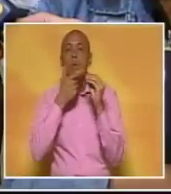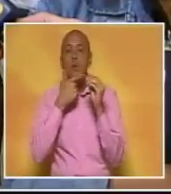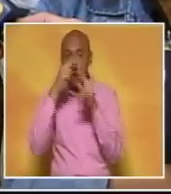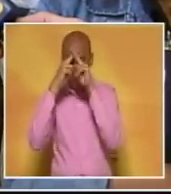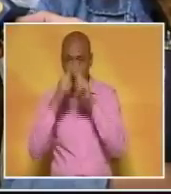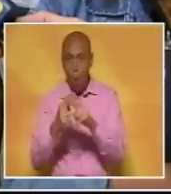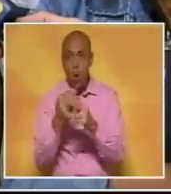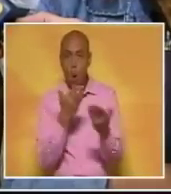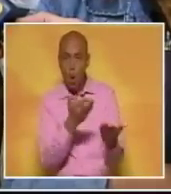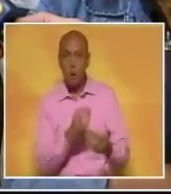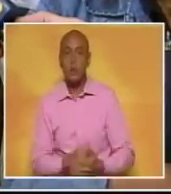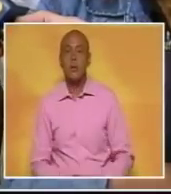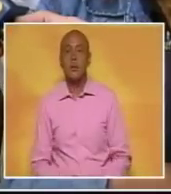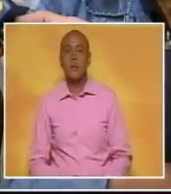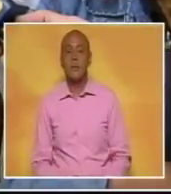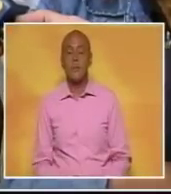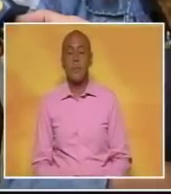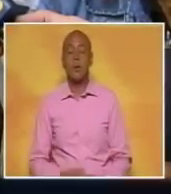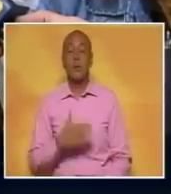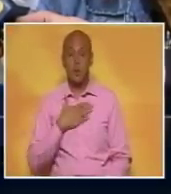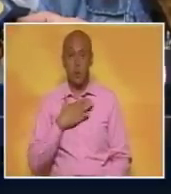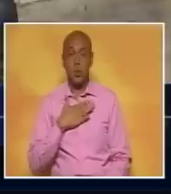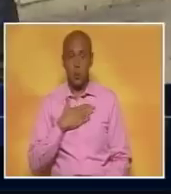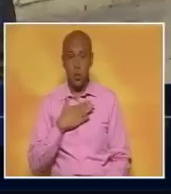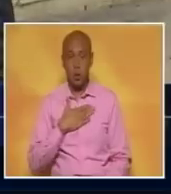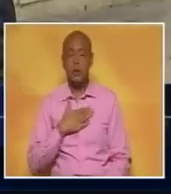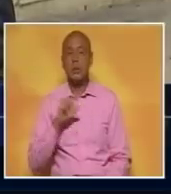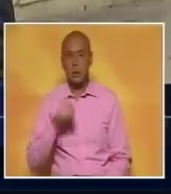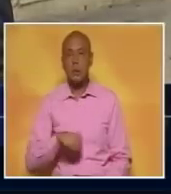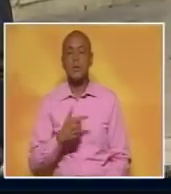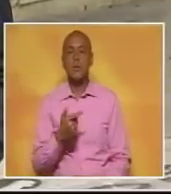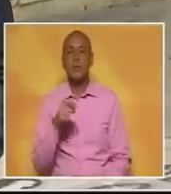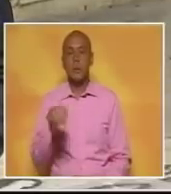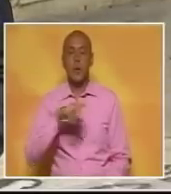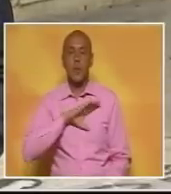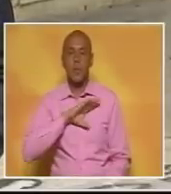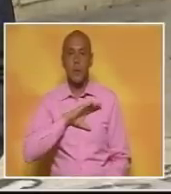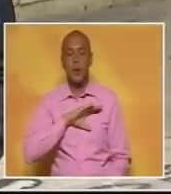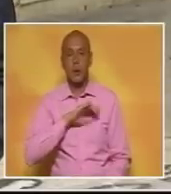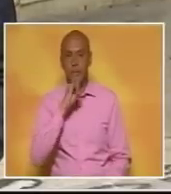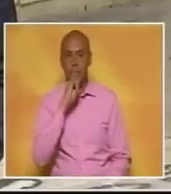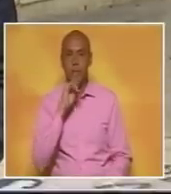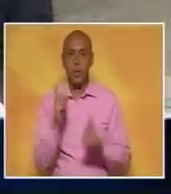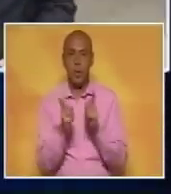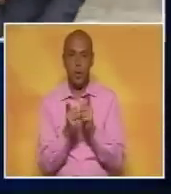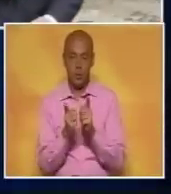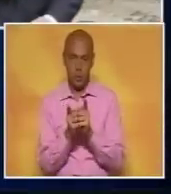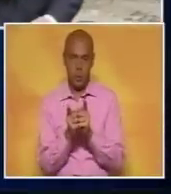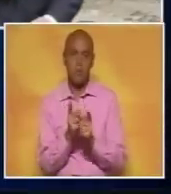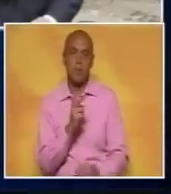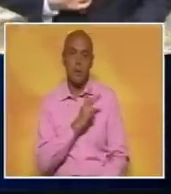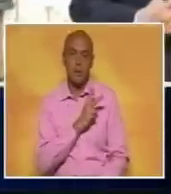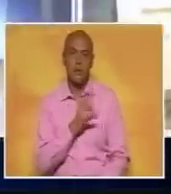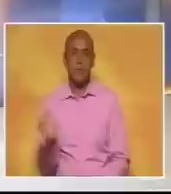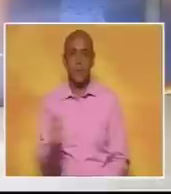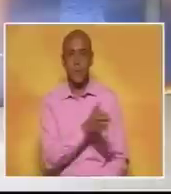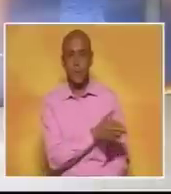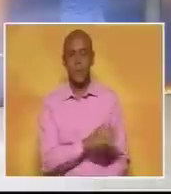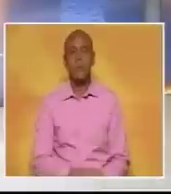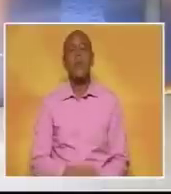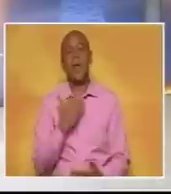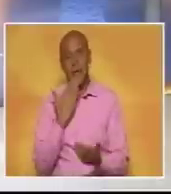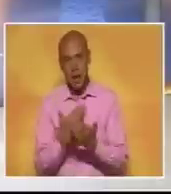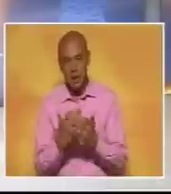acá demandando justicia para Fernando Albán. En Los Chaguaramos, Euclides Sotillo, Noticiero Venevisión.